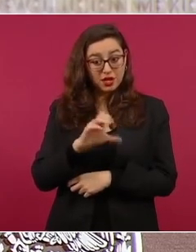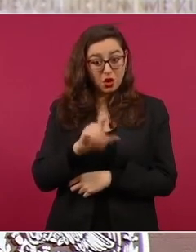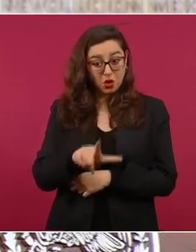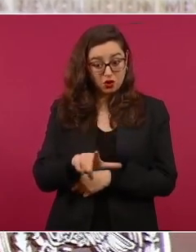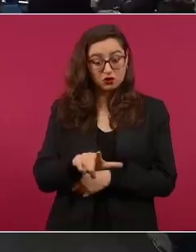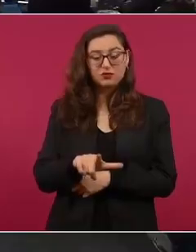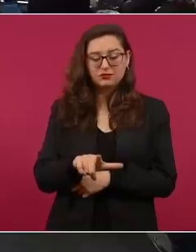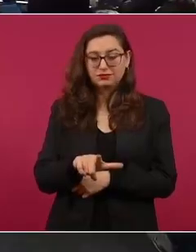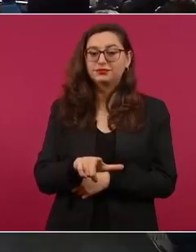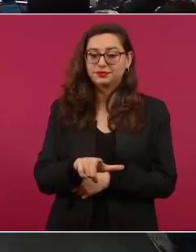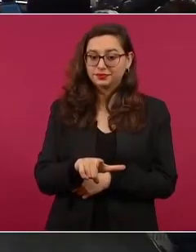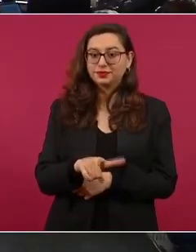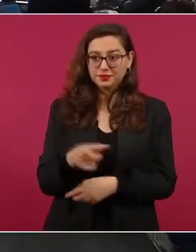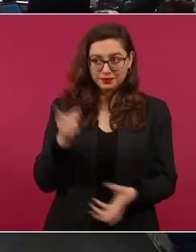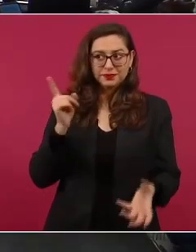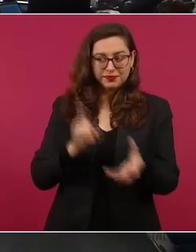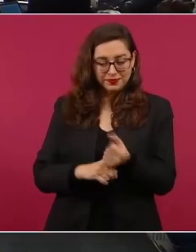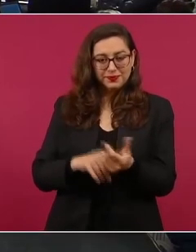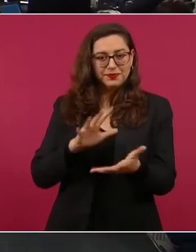vendían